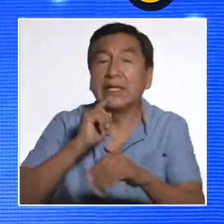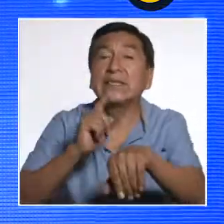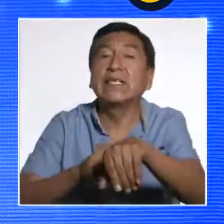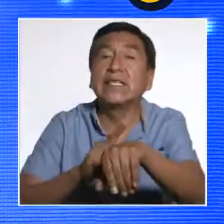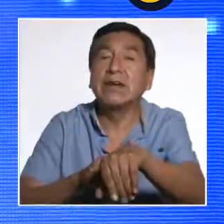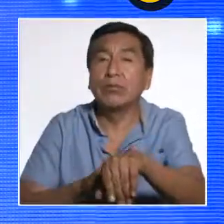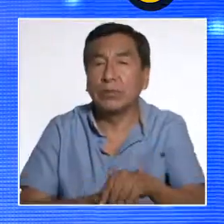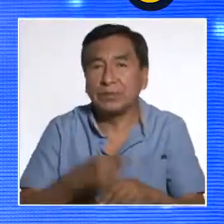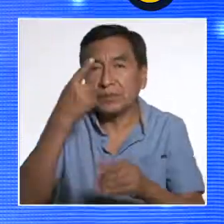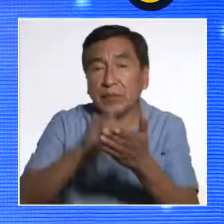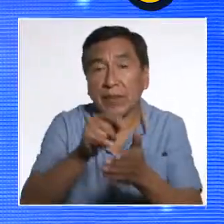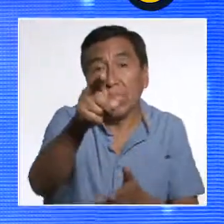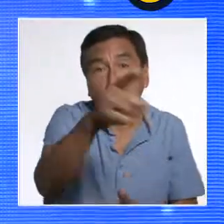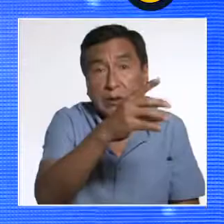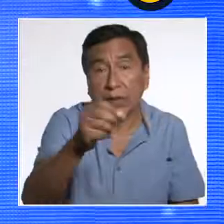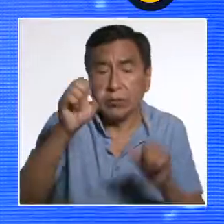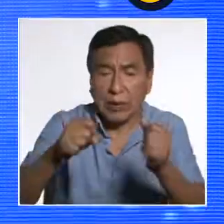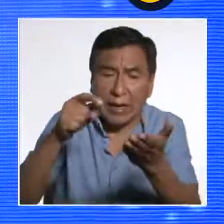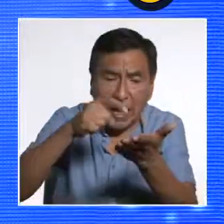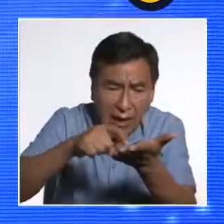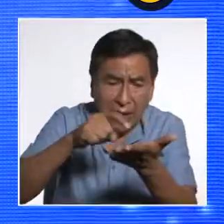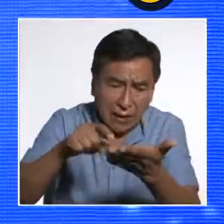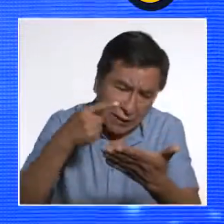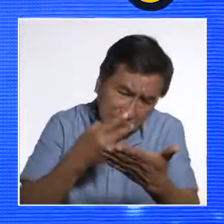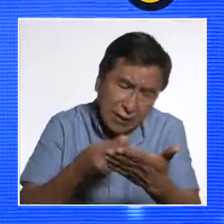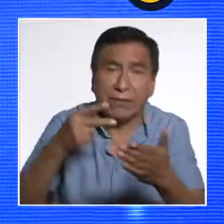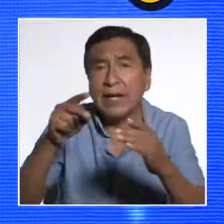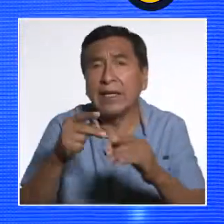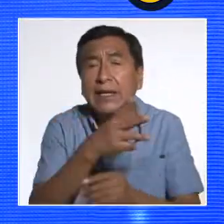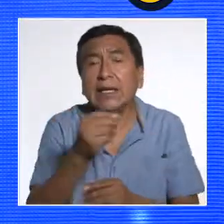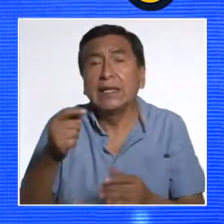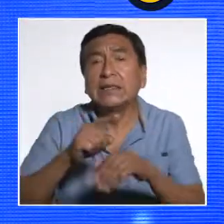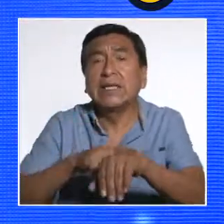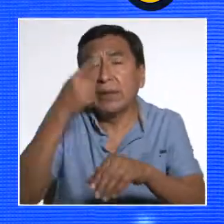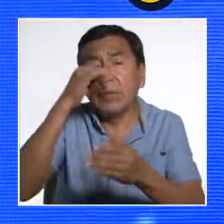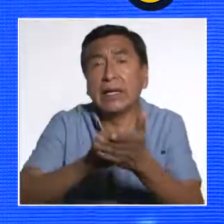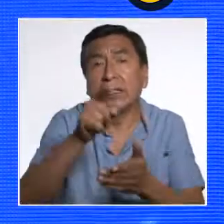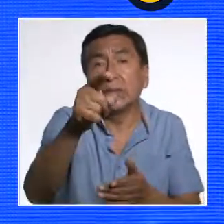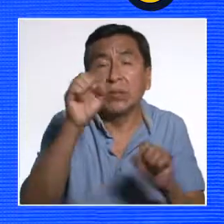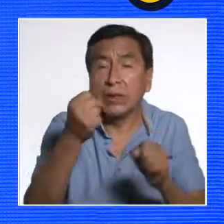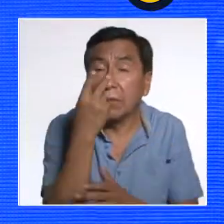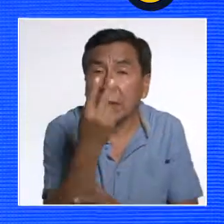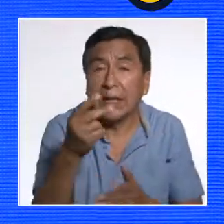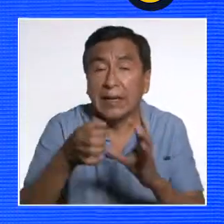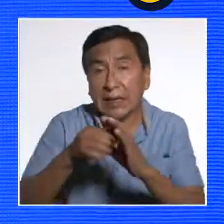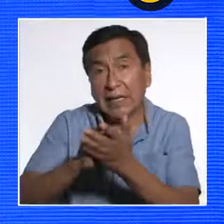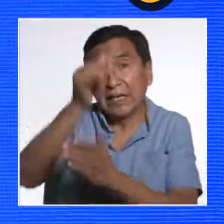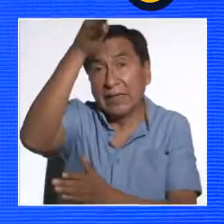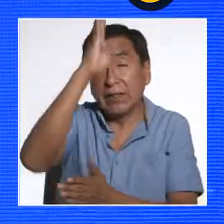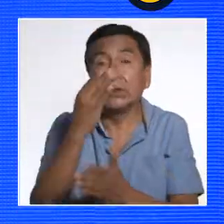Es el tiempo para que usted pueda analizar, es el tiempo para que usted pueda mirar de que Dios